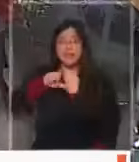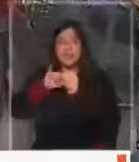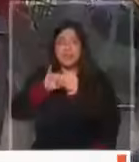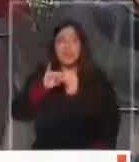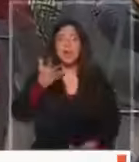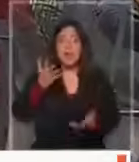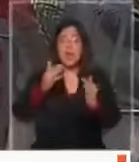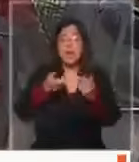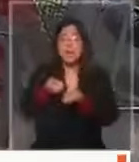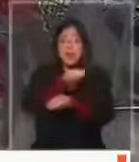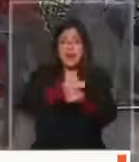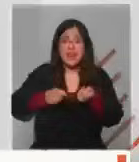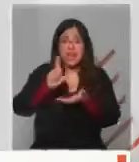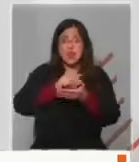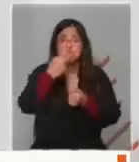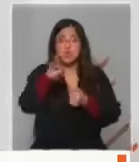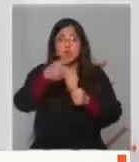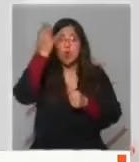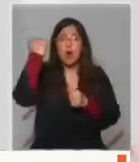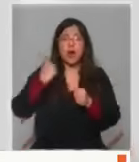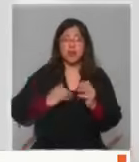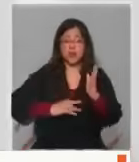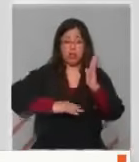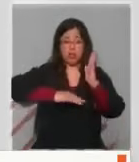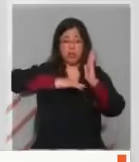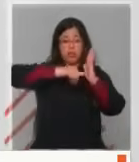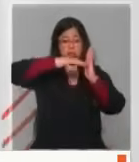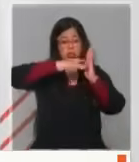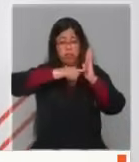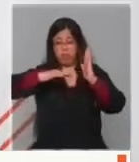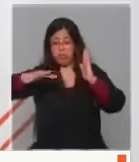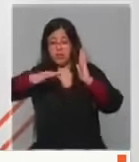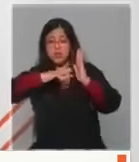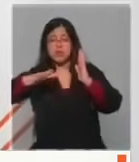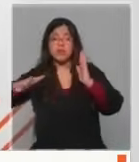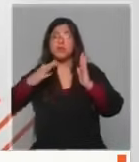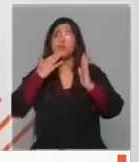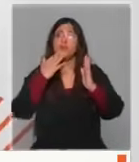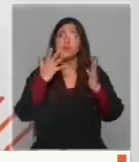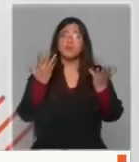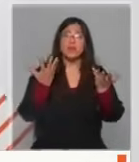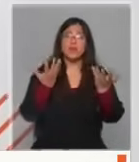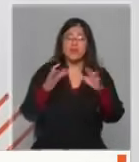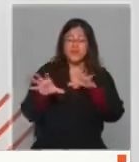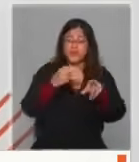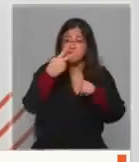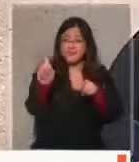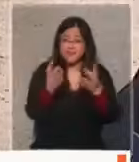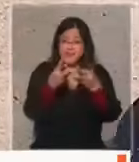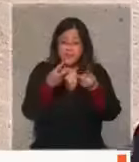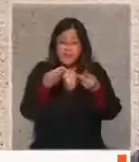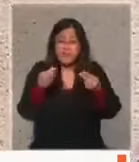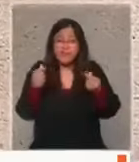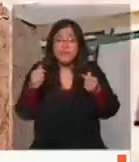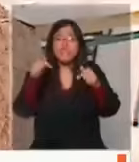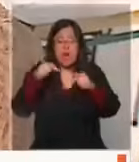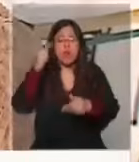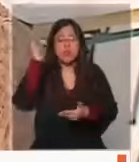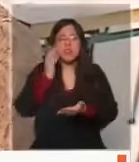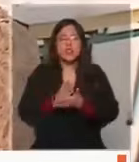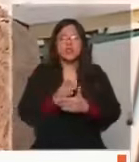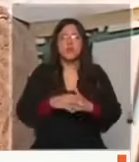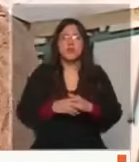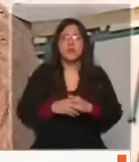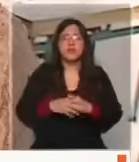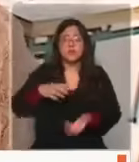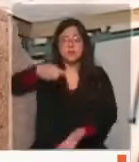Cruzat. Después de ver su local inundado en el evento de lluvias anterior y sus máquinas completamente mojadas, ya toma medidas. Los saquitos